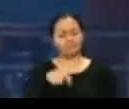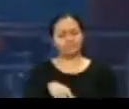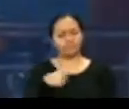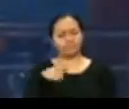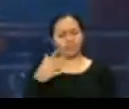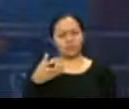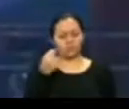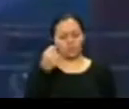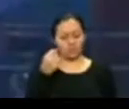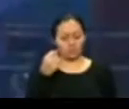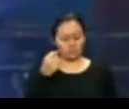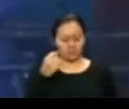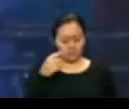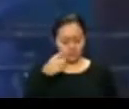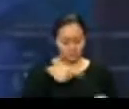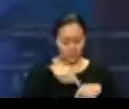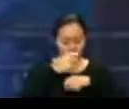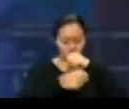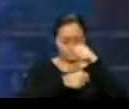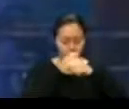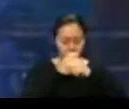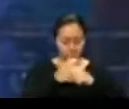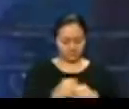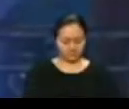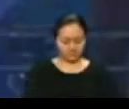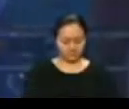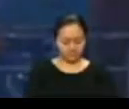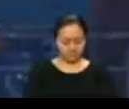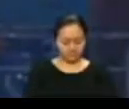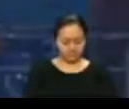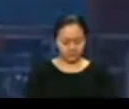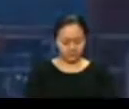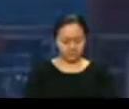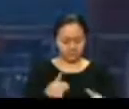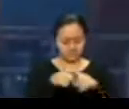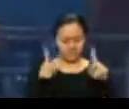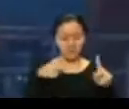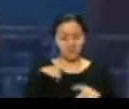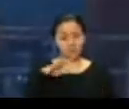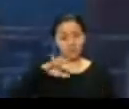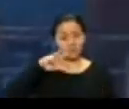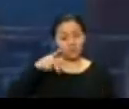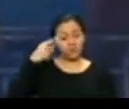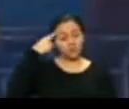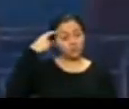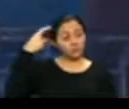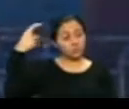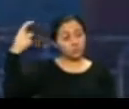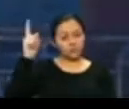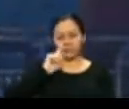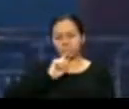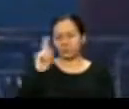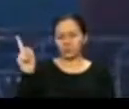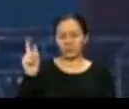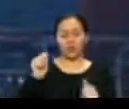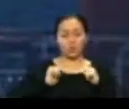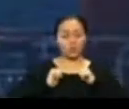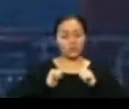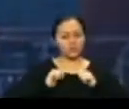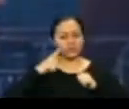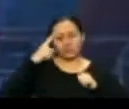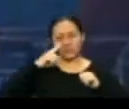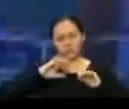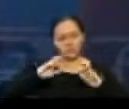alcanzado en todos estos años. Que nos roben todo, menos la esperanza. Somos